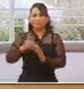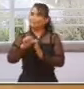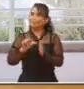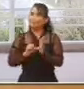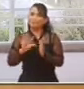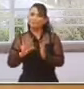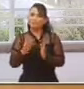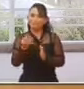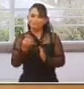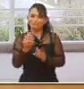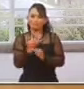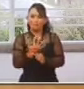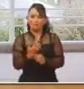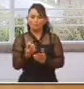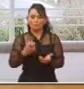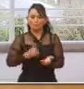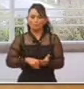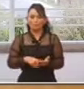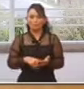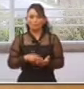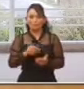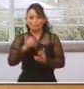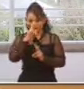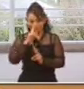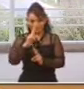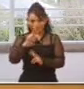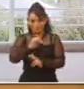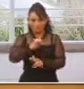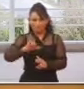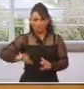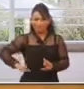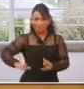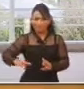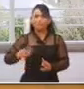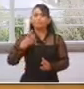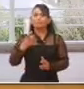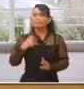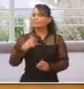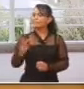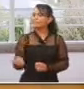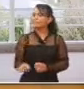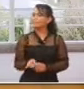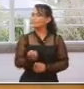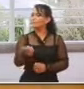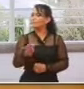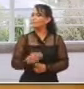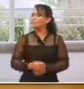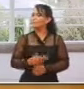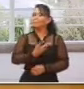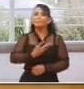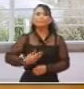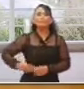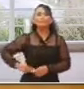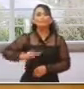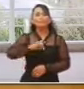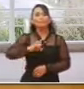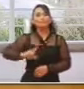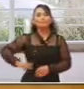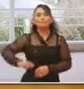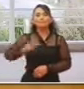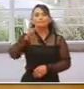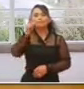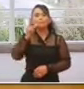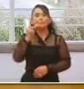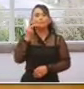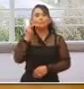artículo 49 del reglamento interior de este honorable ayuntamiento, por lo que les pregunto, presidente municipal Luis Bernardo Nava